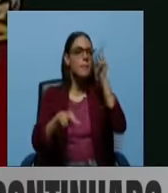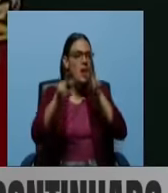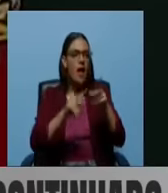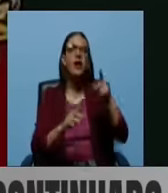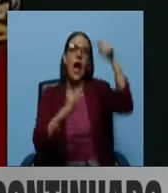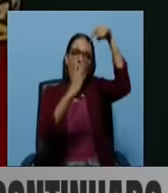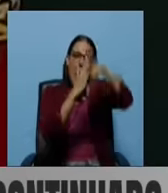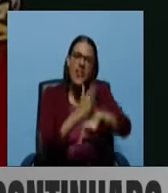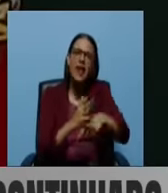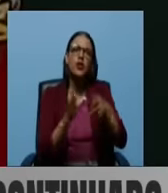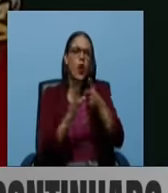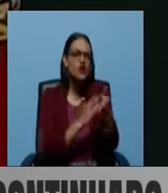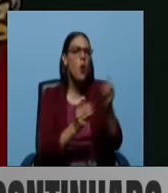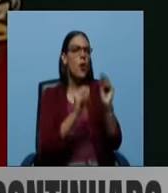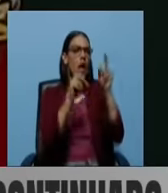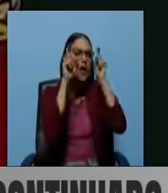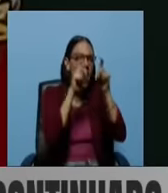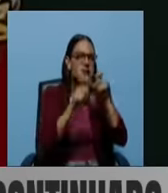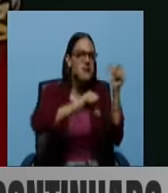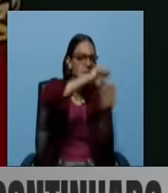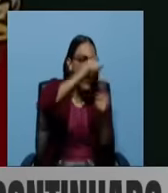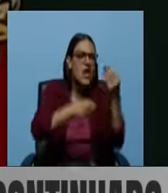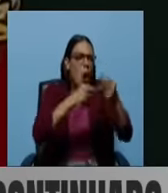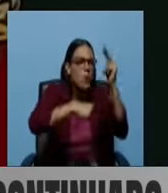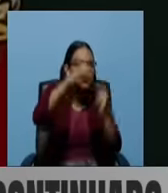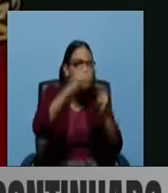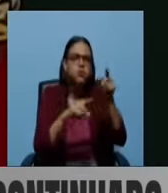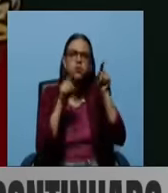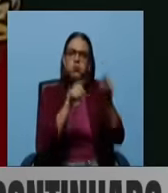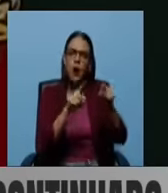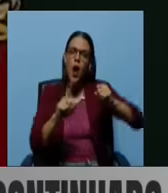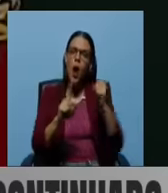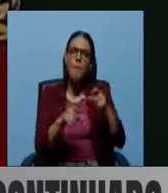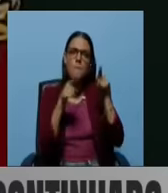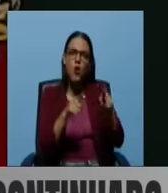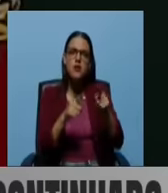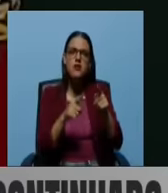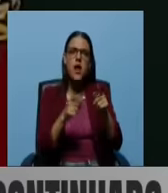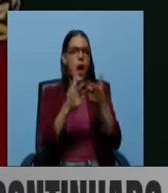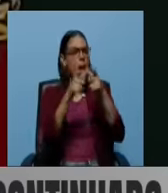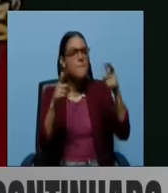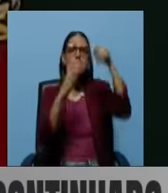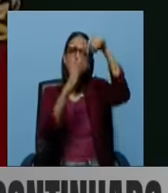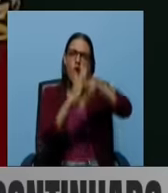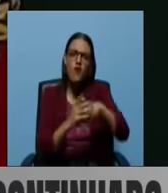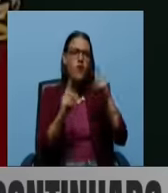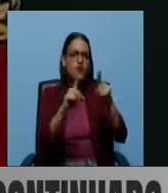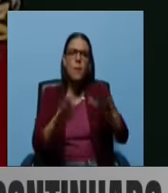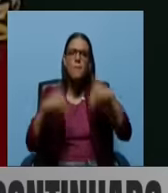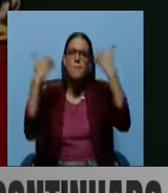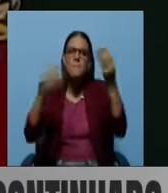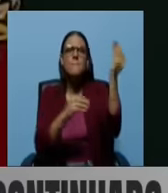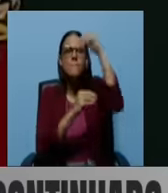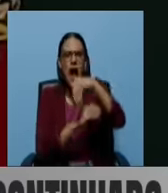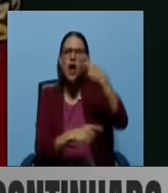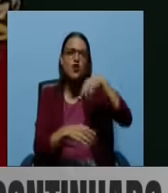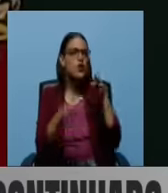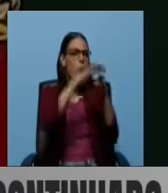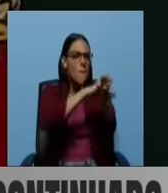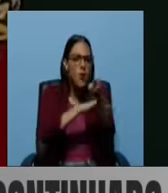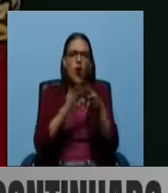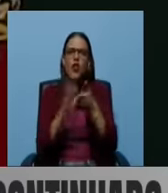a la génesis. Y debemos ir mucho más allá aún. Mucho más allá. Debemos ir a las